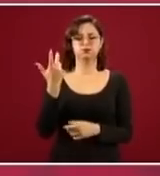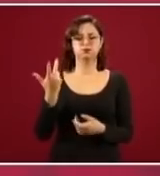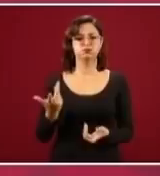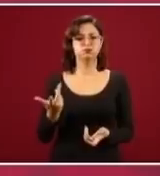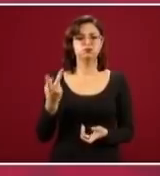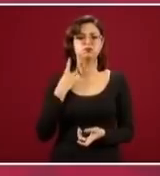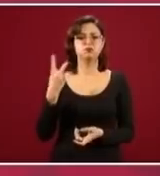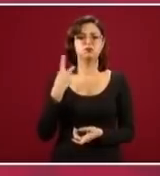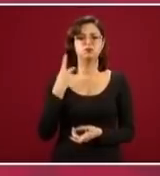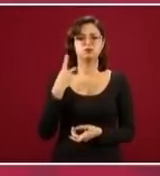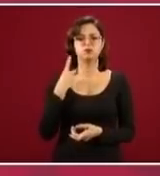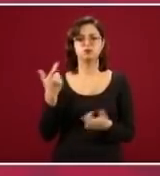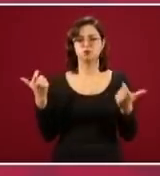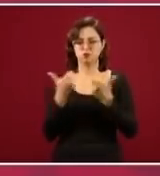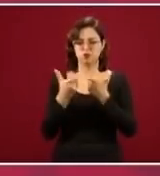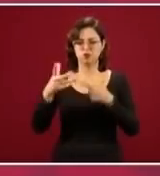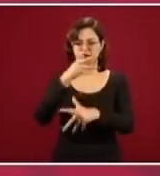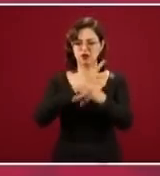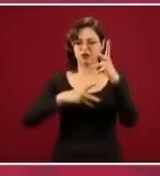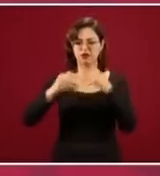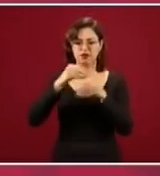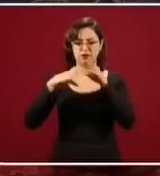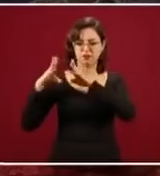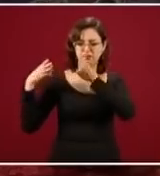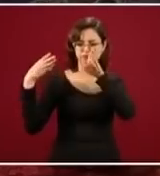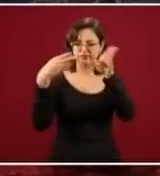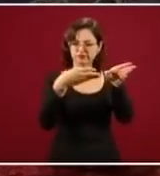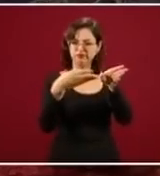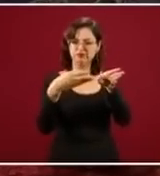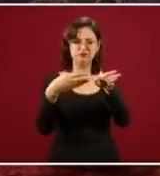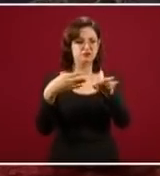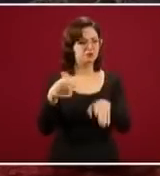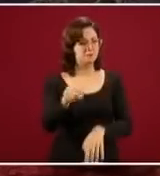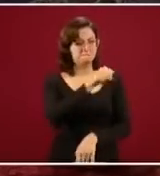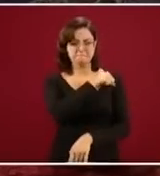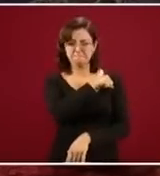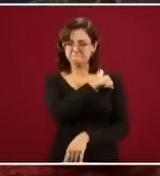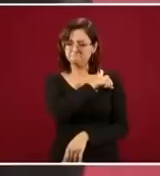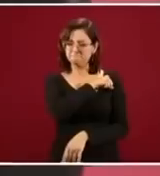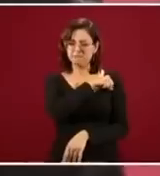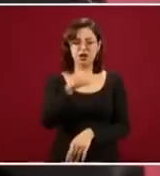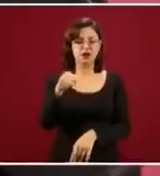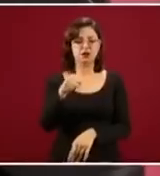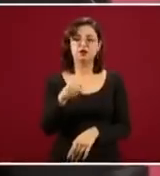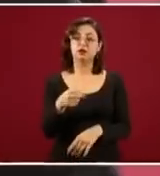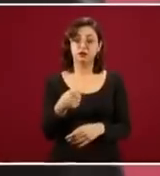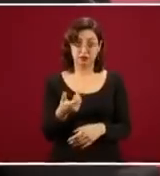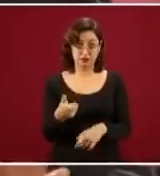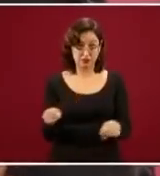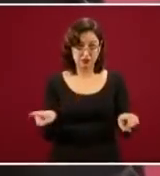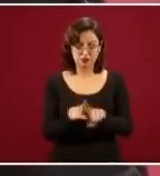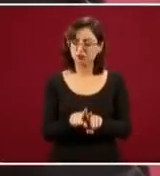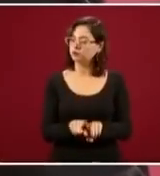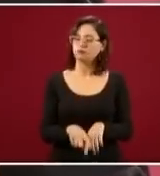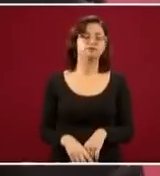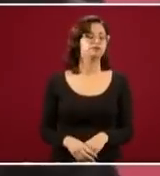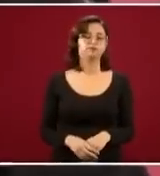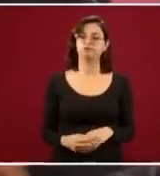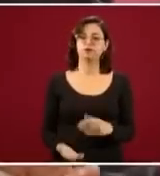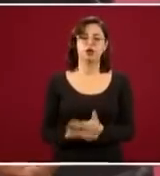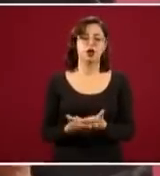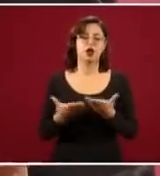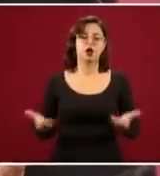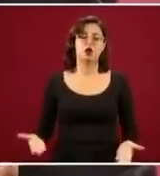con una política económica pervertida. Ya es otra cosa, es una etapa nueva y